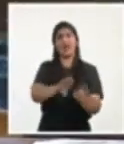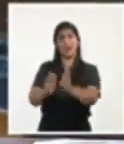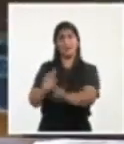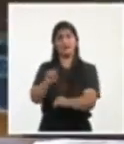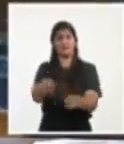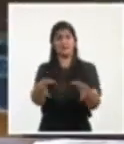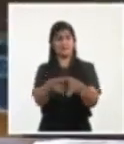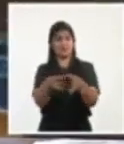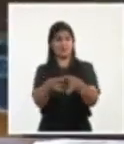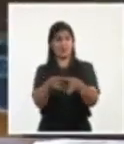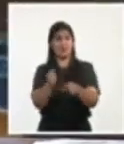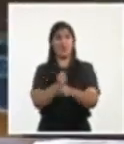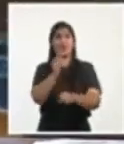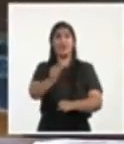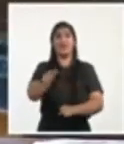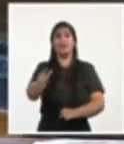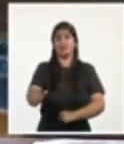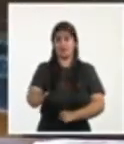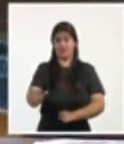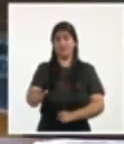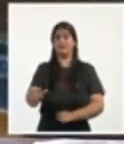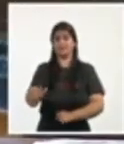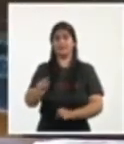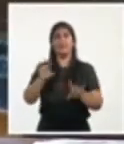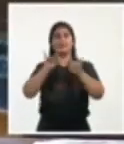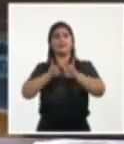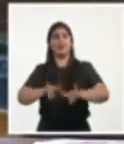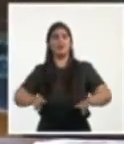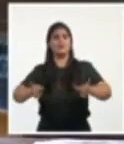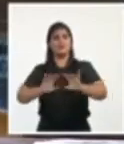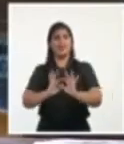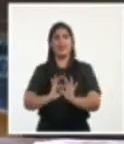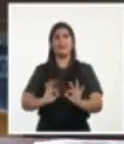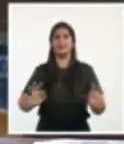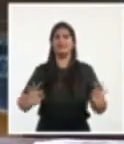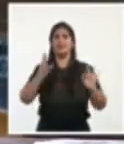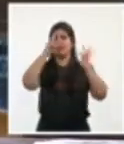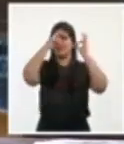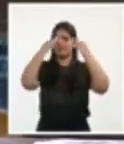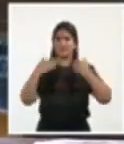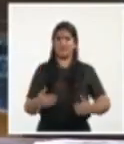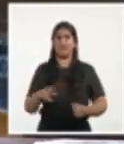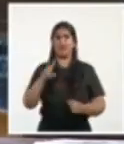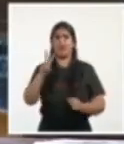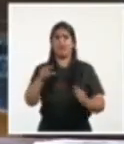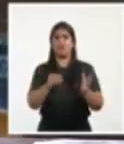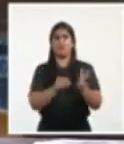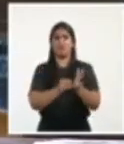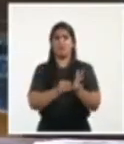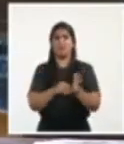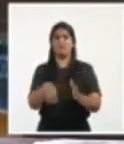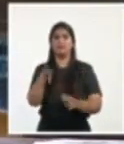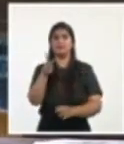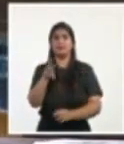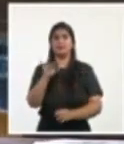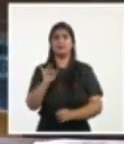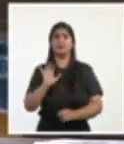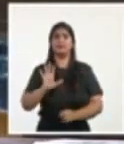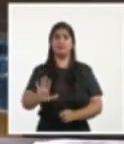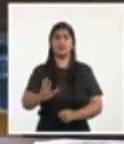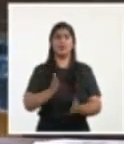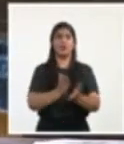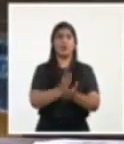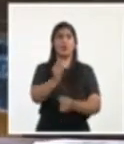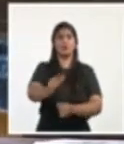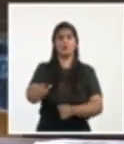los estudiantes universitarios y en especial los de las ciencias médicas. 2.375 estudiantes de Matanzas están